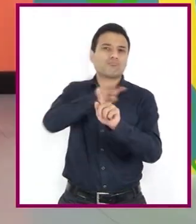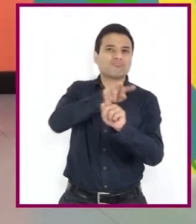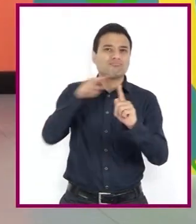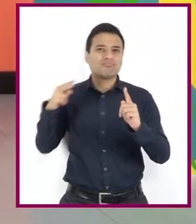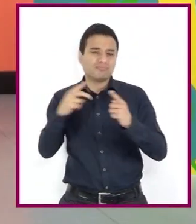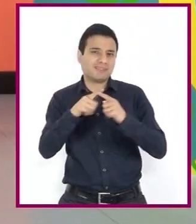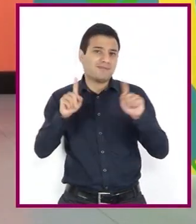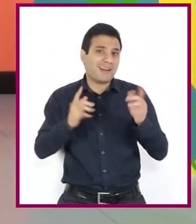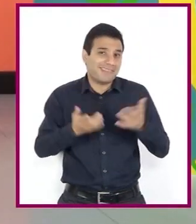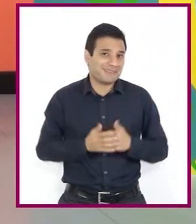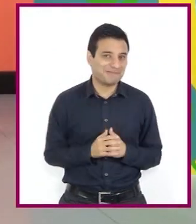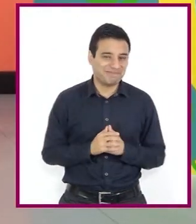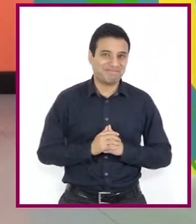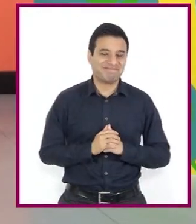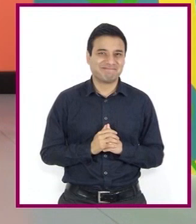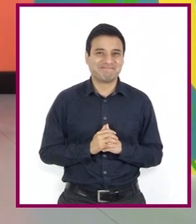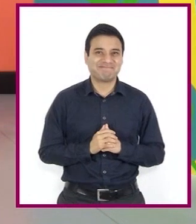diferentes.